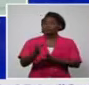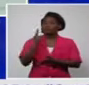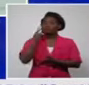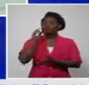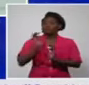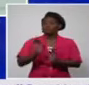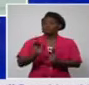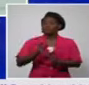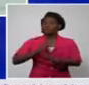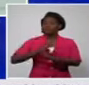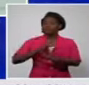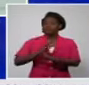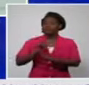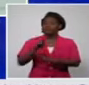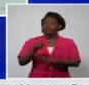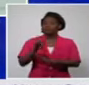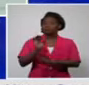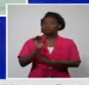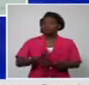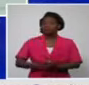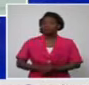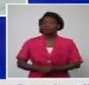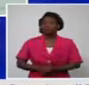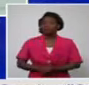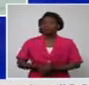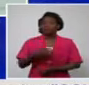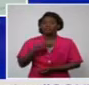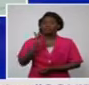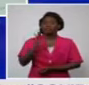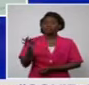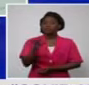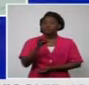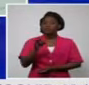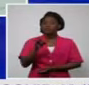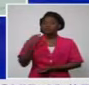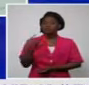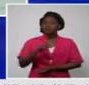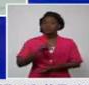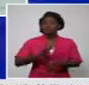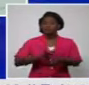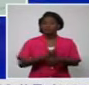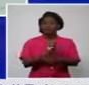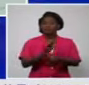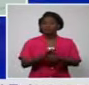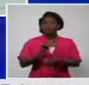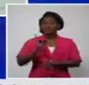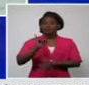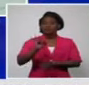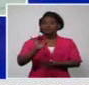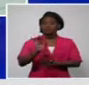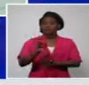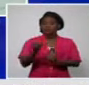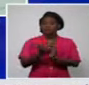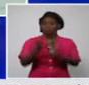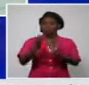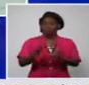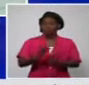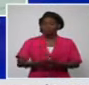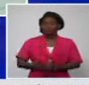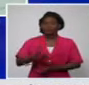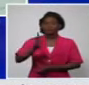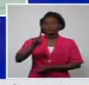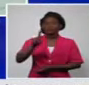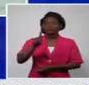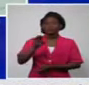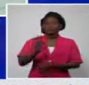que afecta 8 de sus 9 municipios, 46 casos autóctonos, 31 del municipio cabecera,